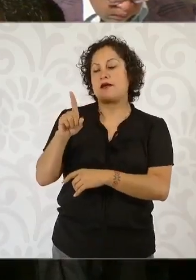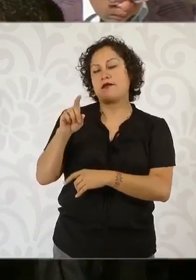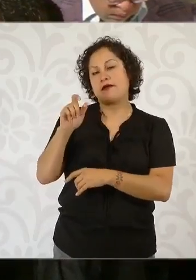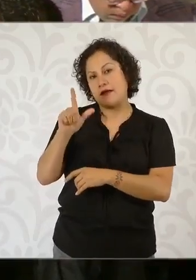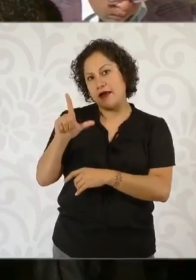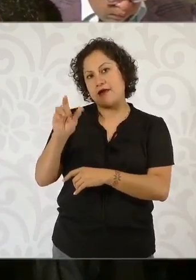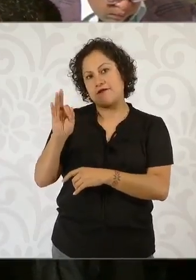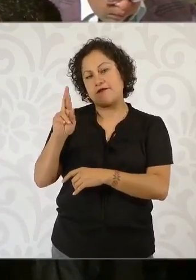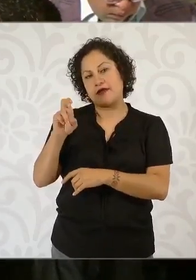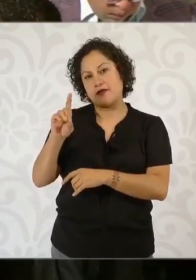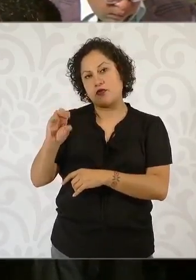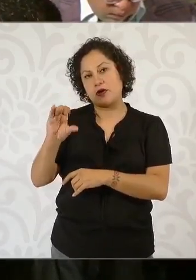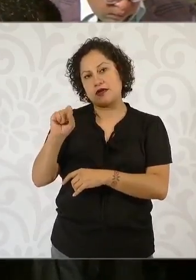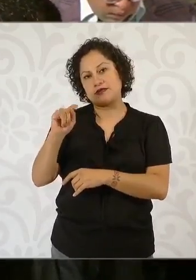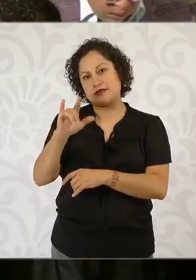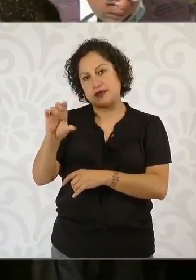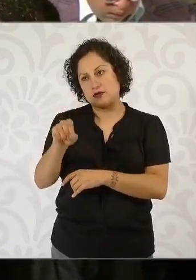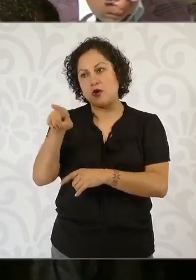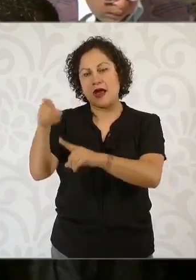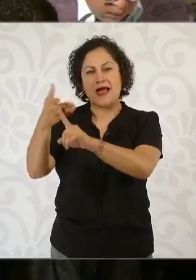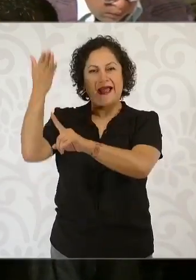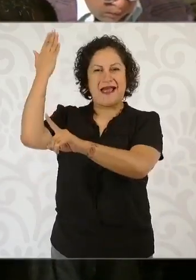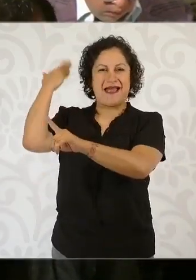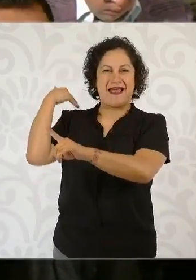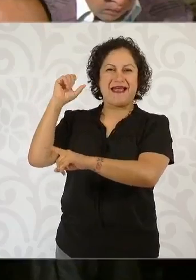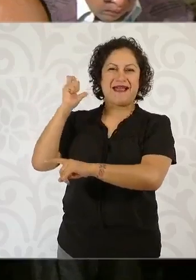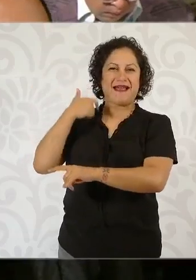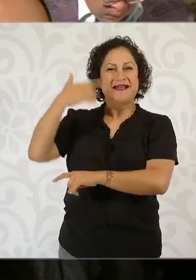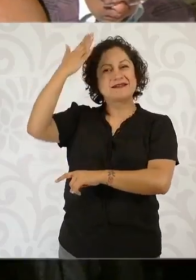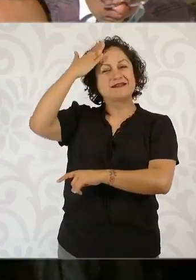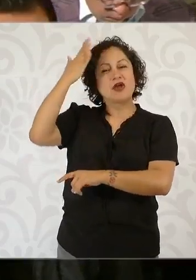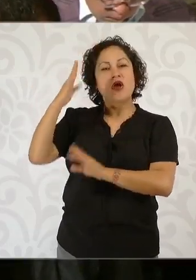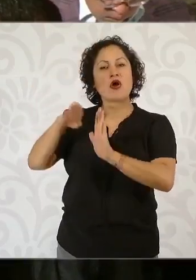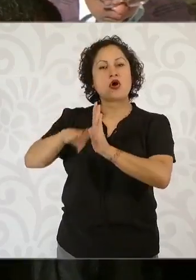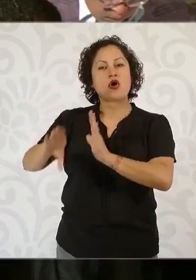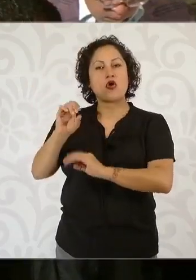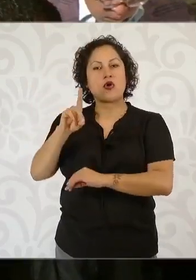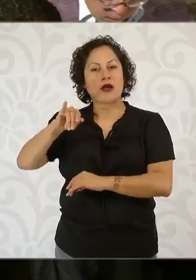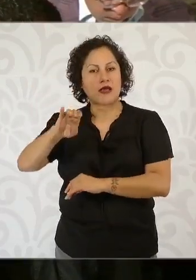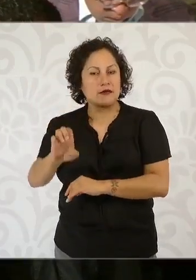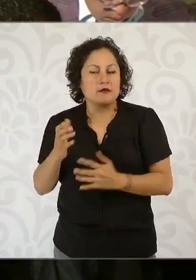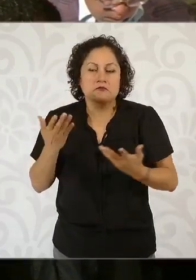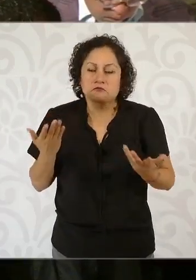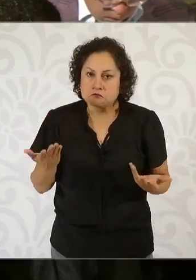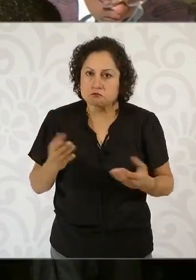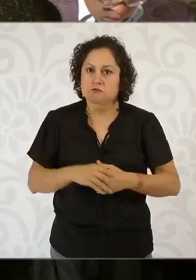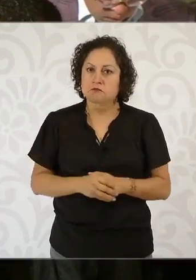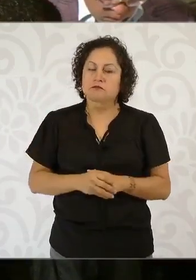en anteriores años fue también titular de la CONADE. Quisiera preguntarle si en efecto se crea pues